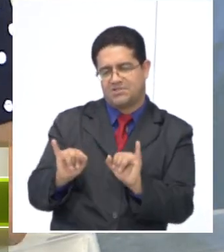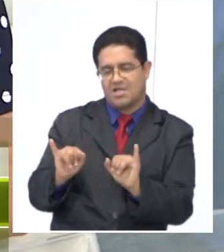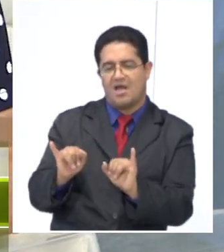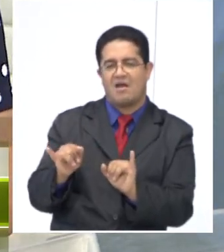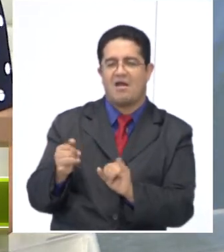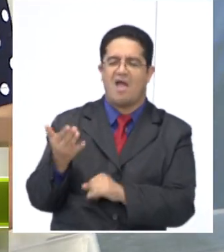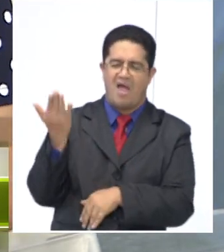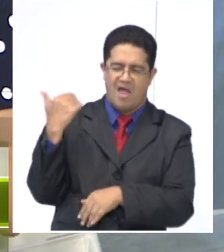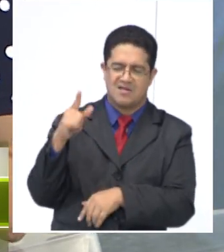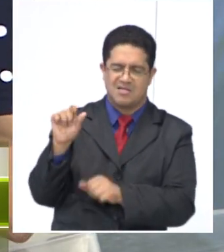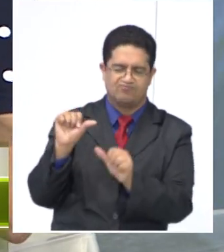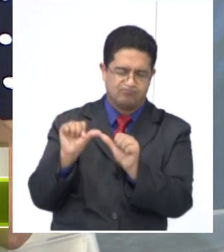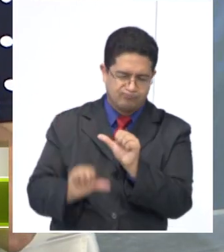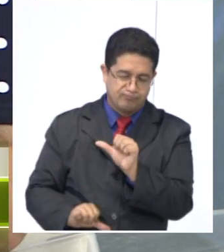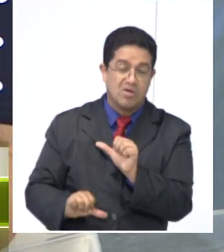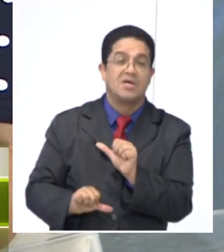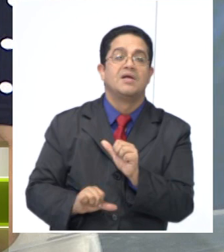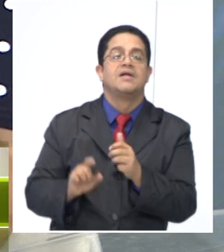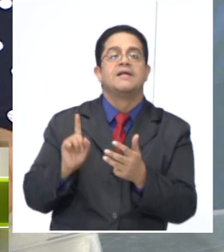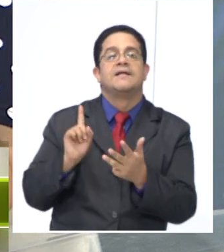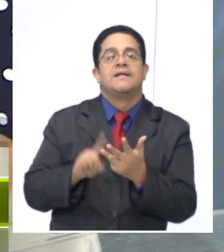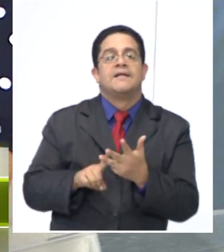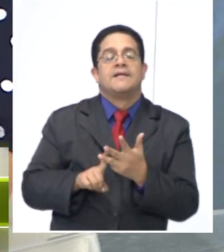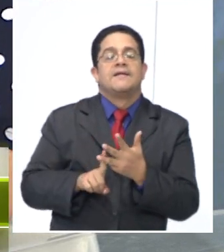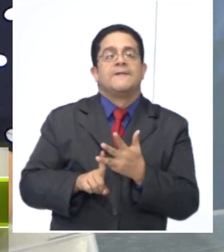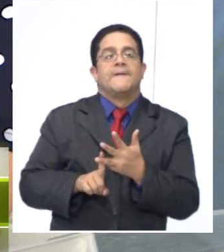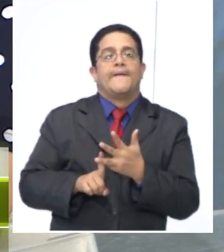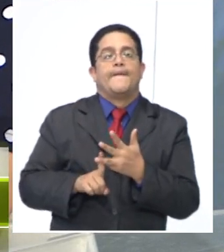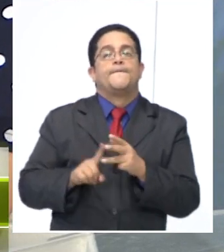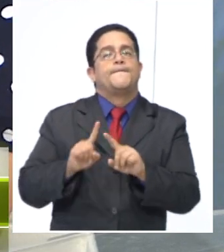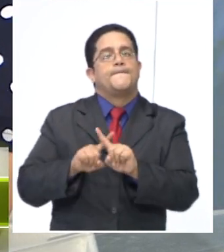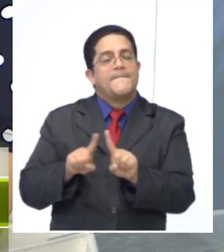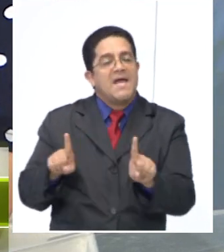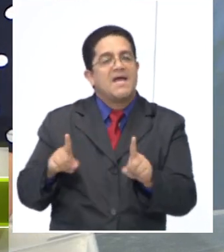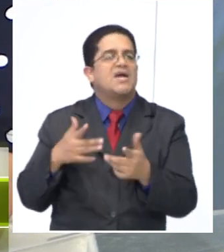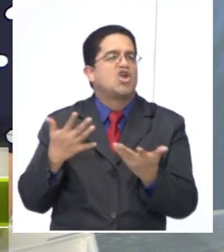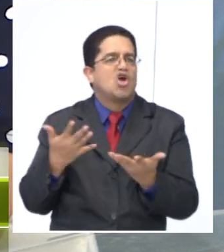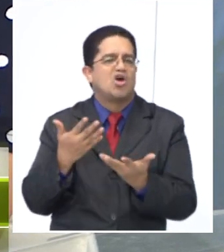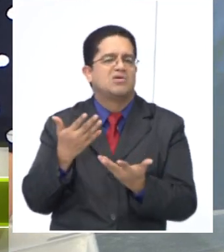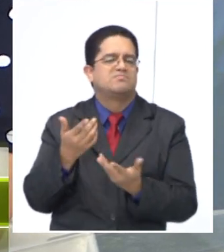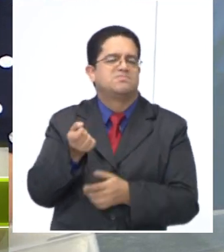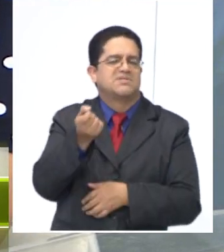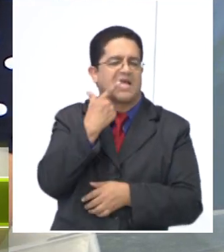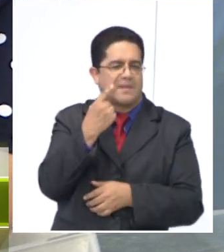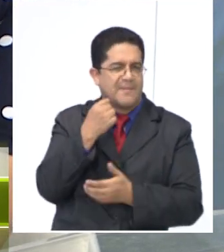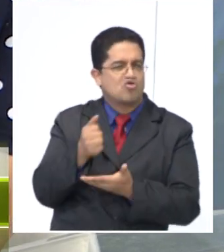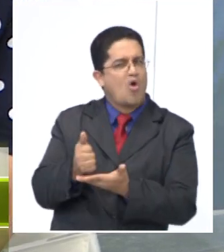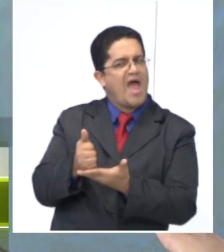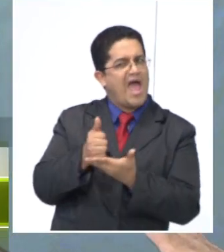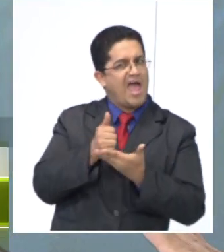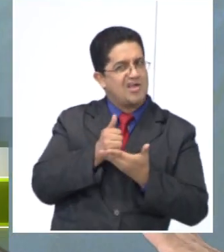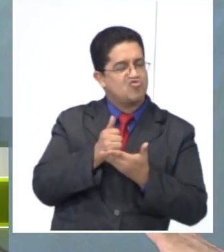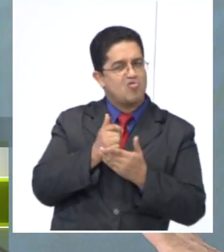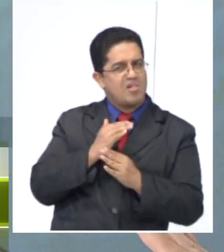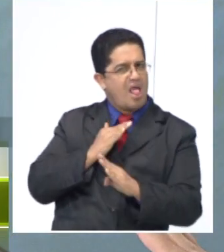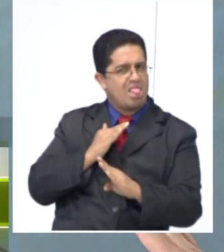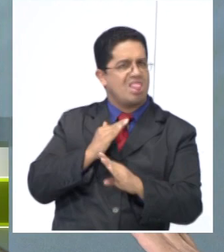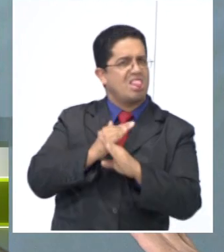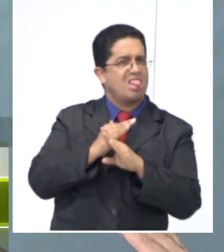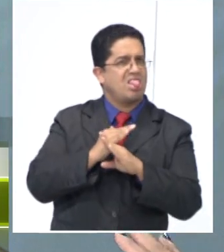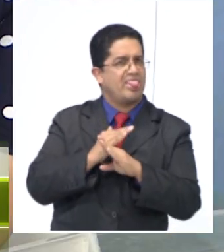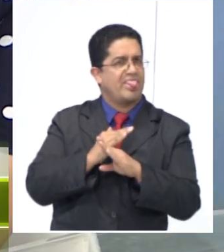conversado en esta parte de la entrevista, incluso en la parte anterior, pero normalmente los tratamientos ayudan a detener por completo estas